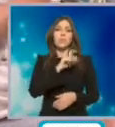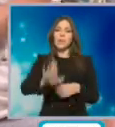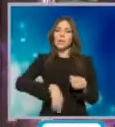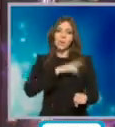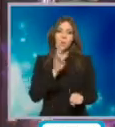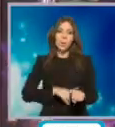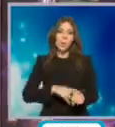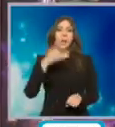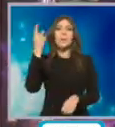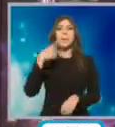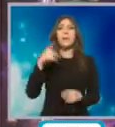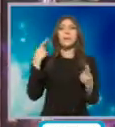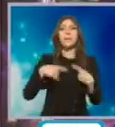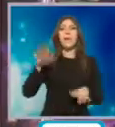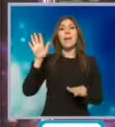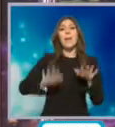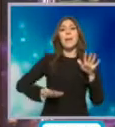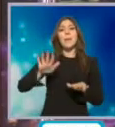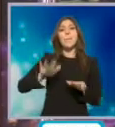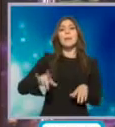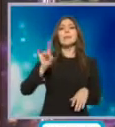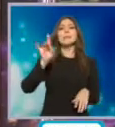una persona que ya ha pasado por esto lo puede